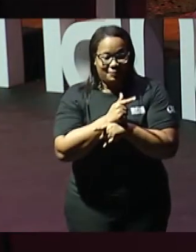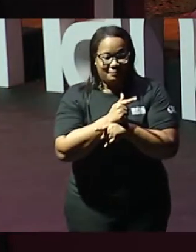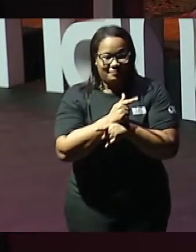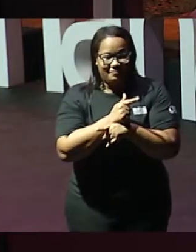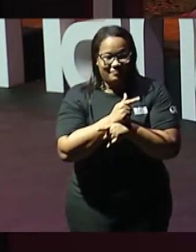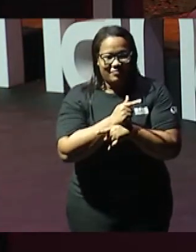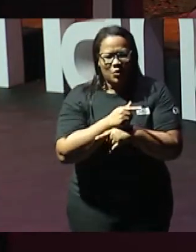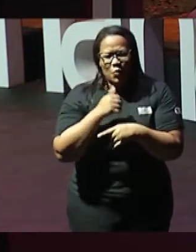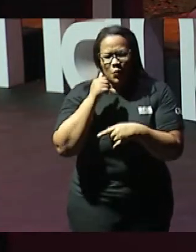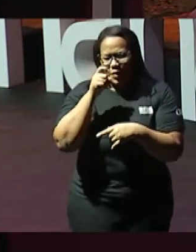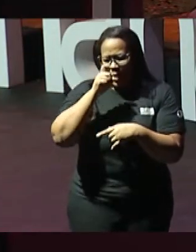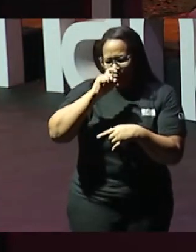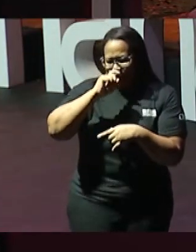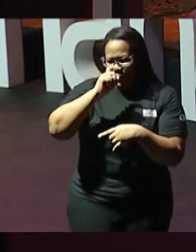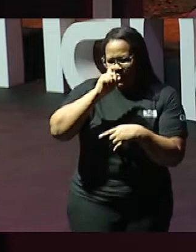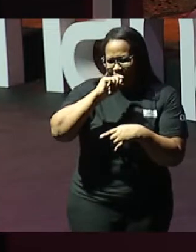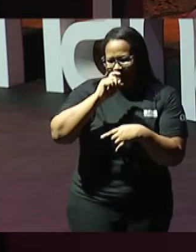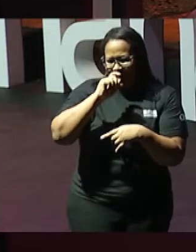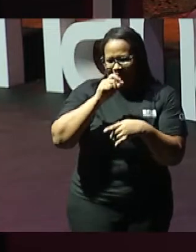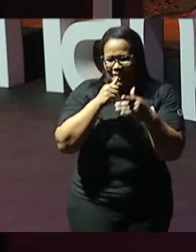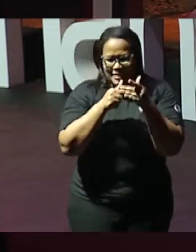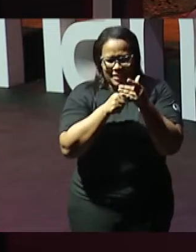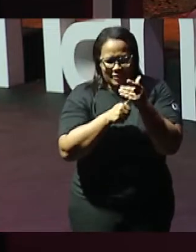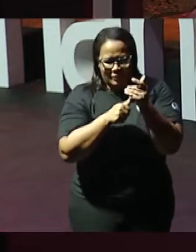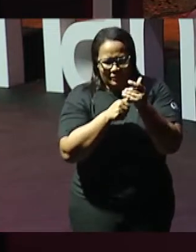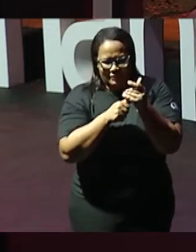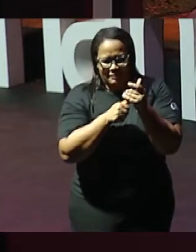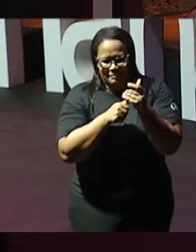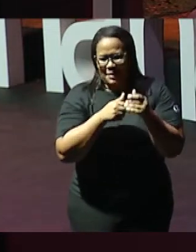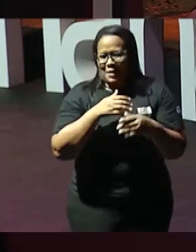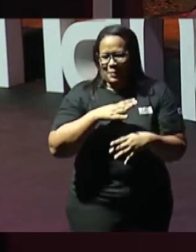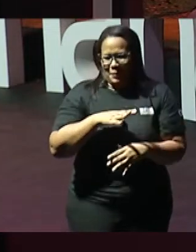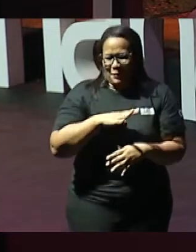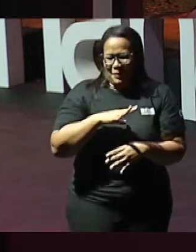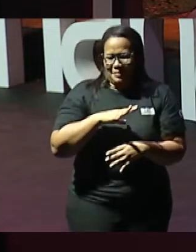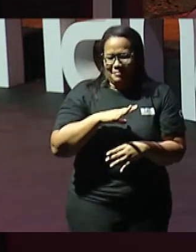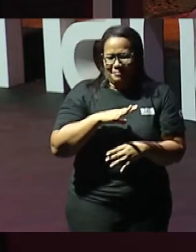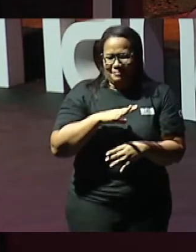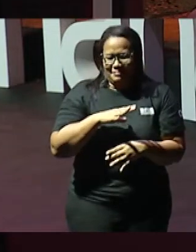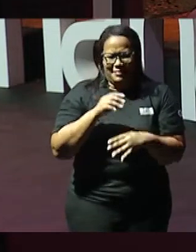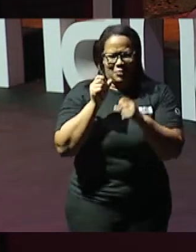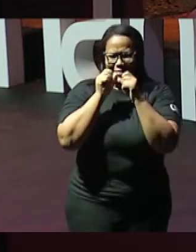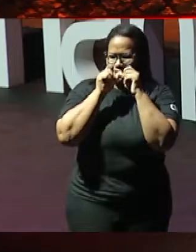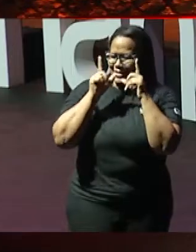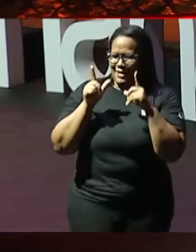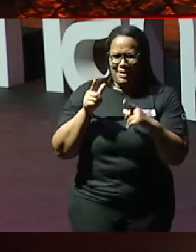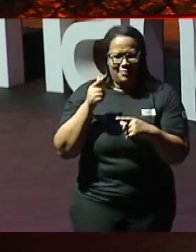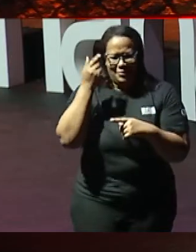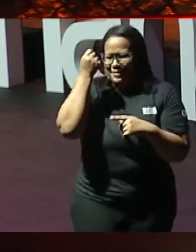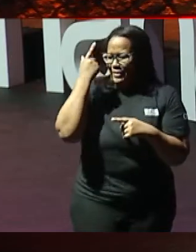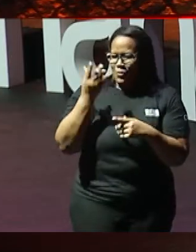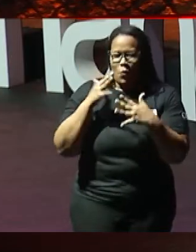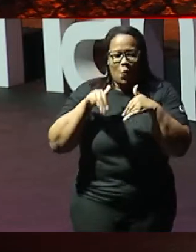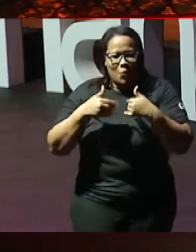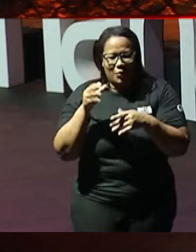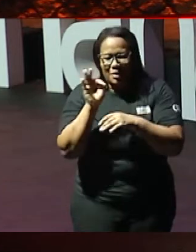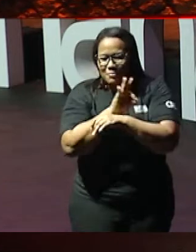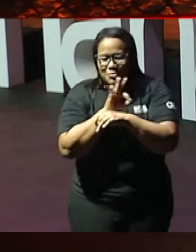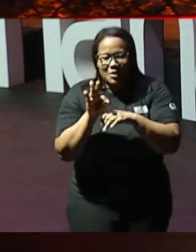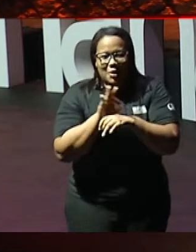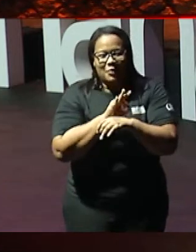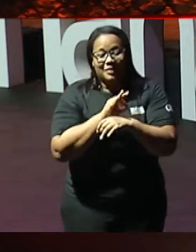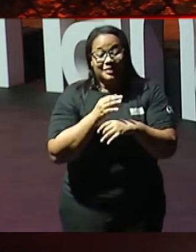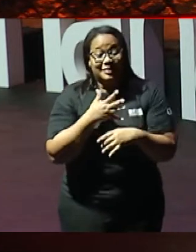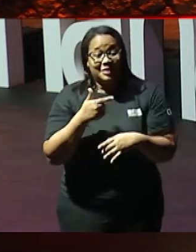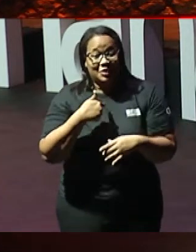una muñeca que tú le daba comida y asia pulp y una vaina impresionante yo no entiendo cómo era que lo hacía y yo